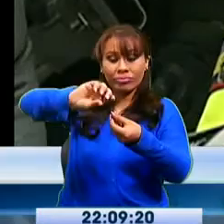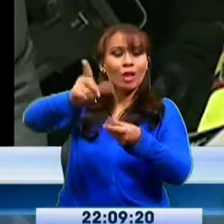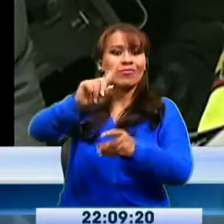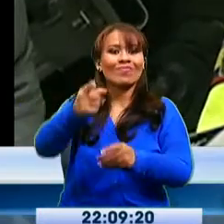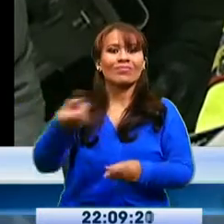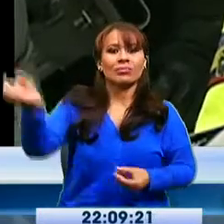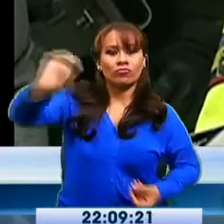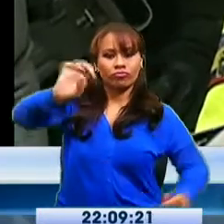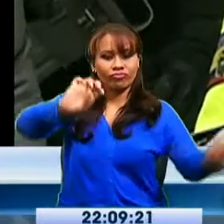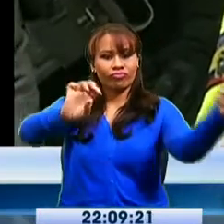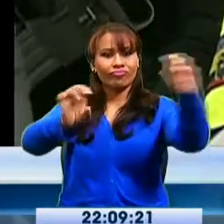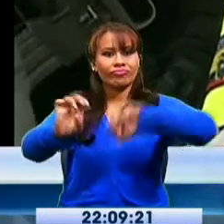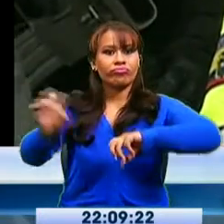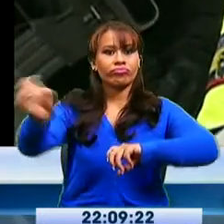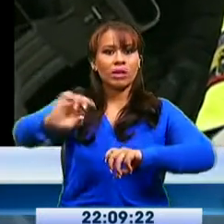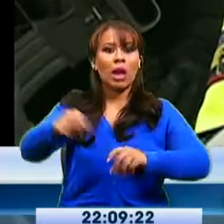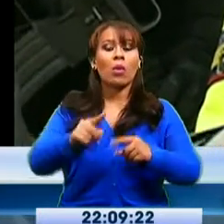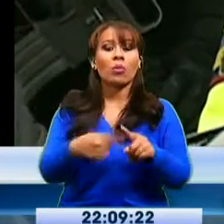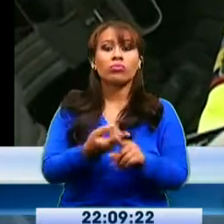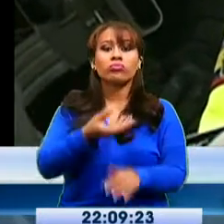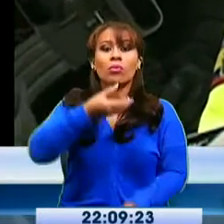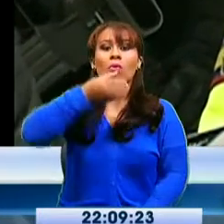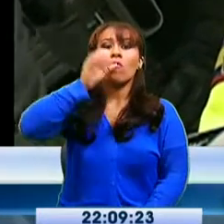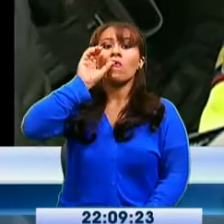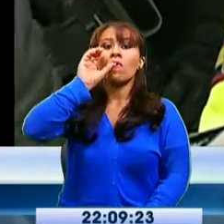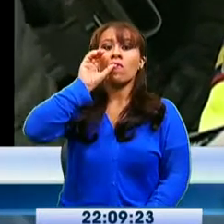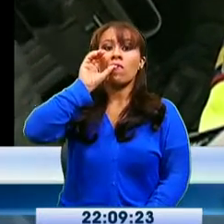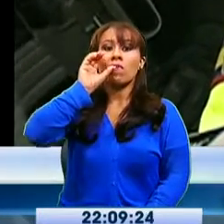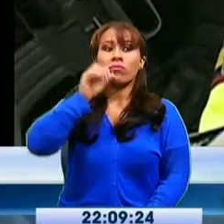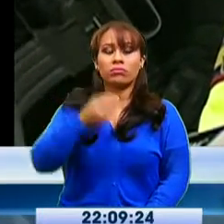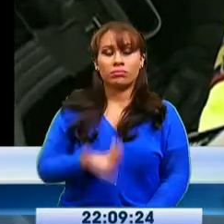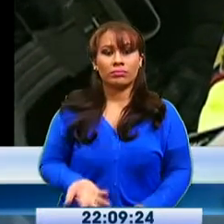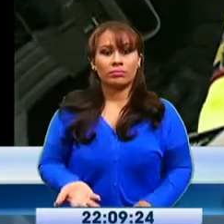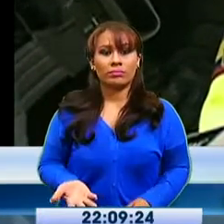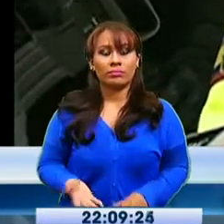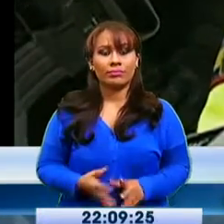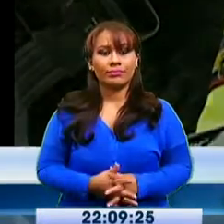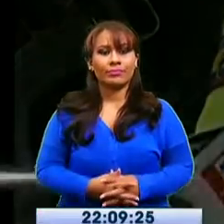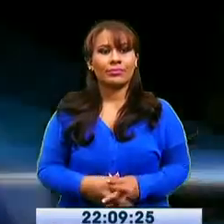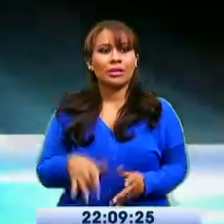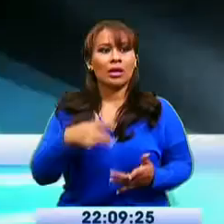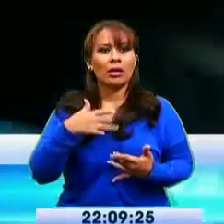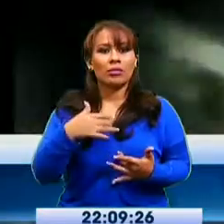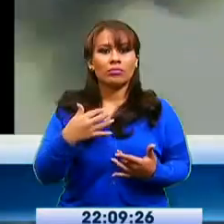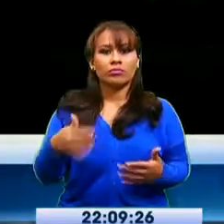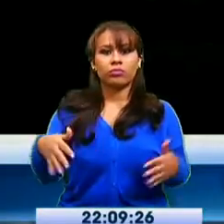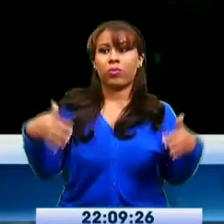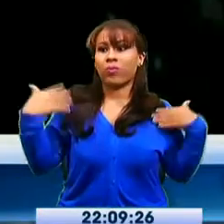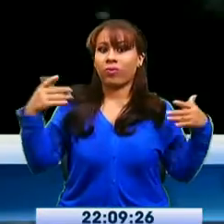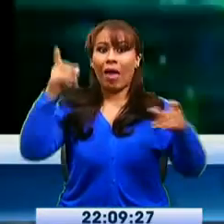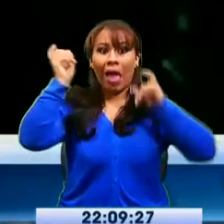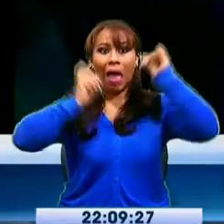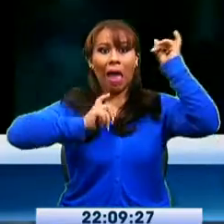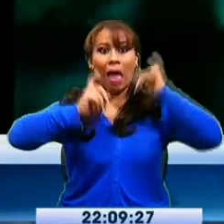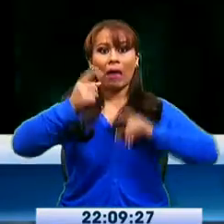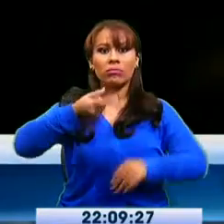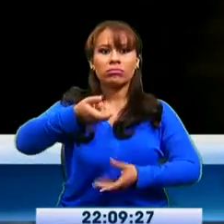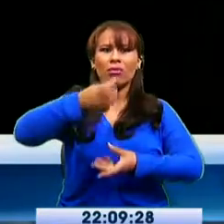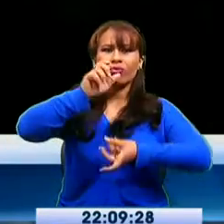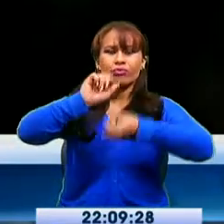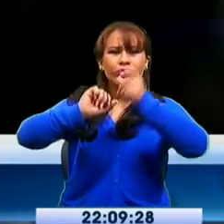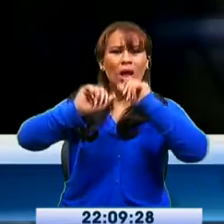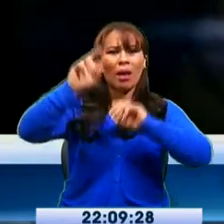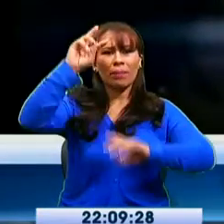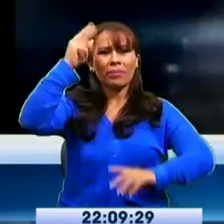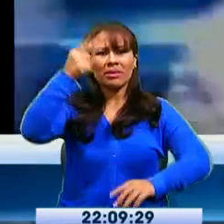que al ingerir la persona siente estupor. El consumo de alcaloides tiene consecuencias serias